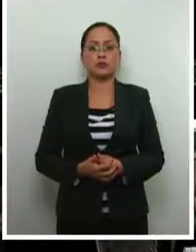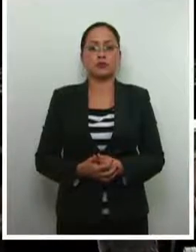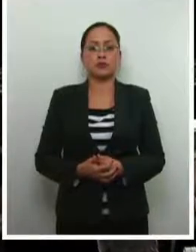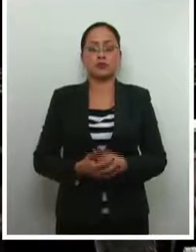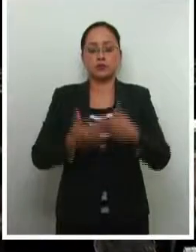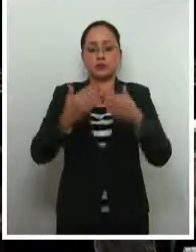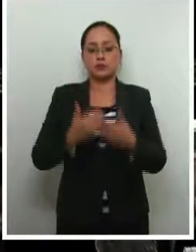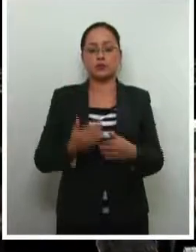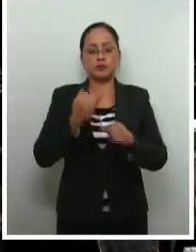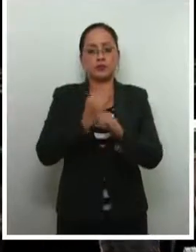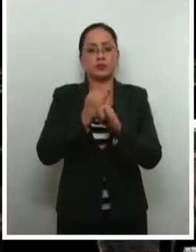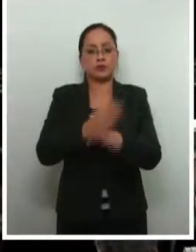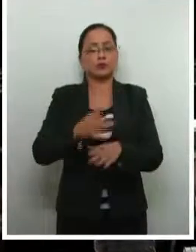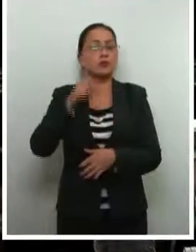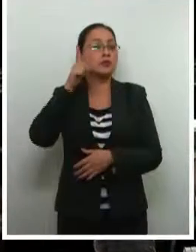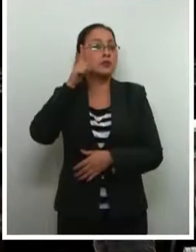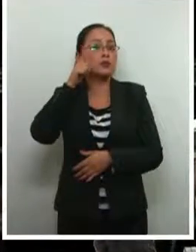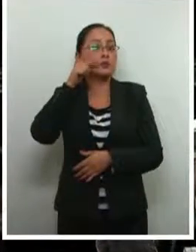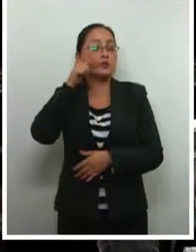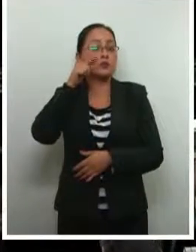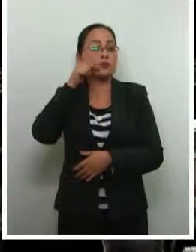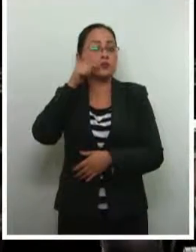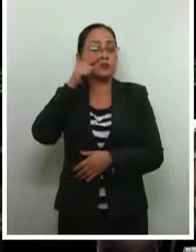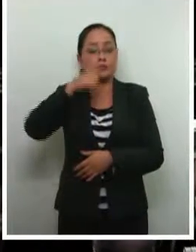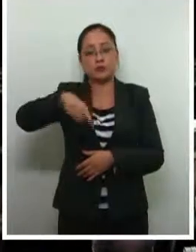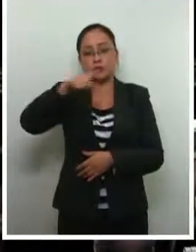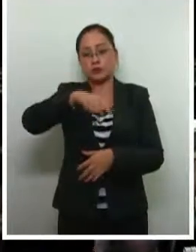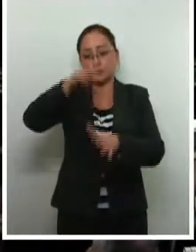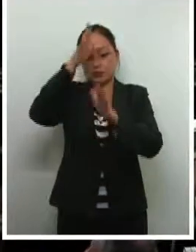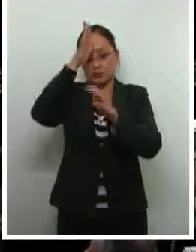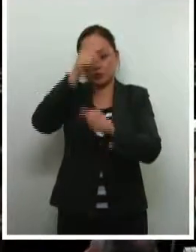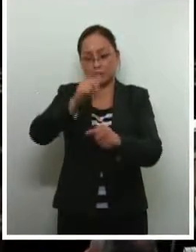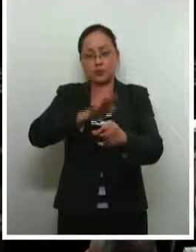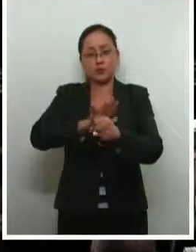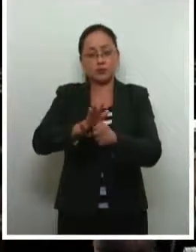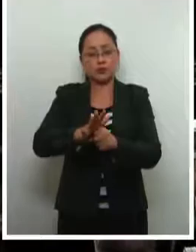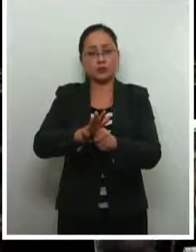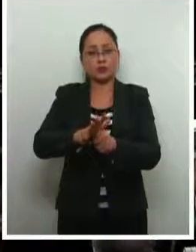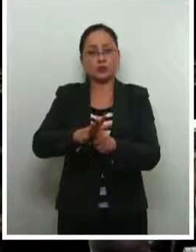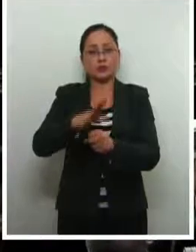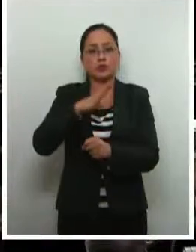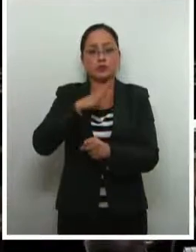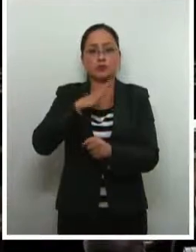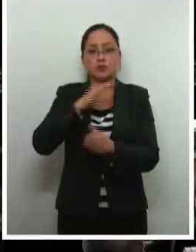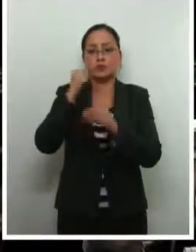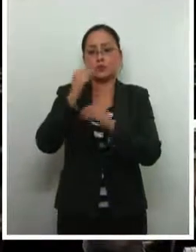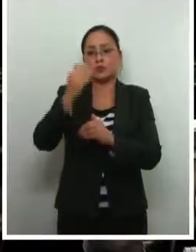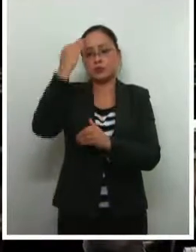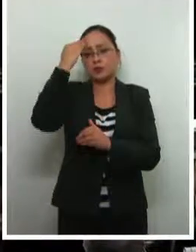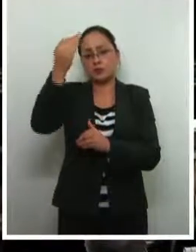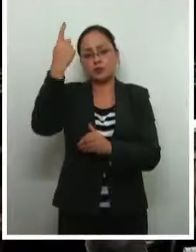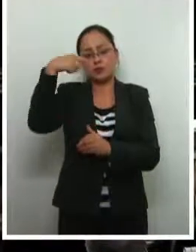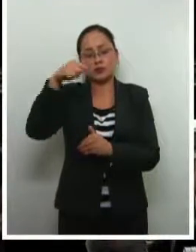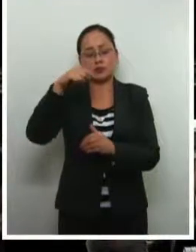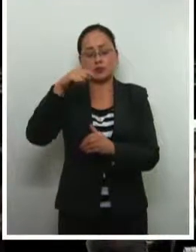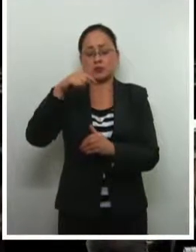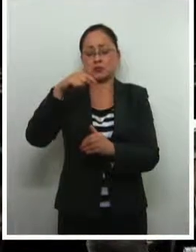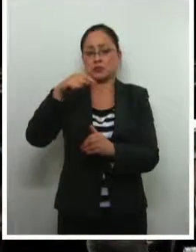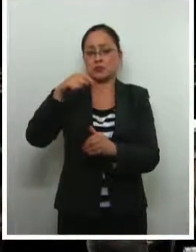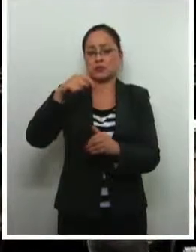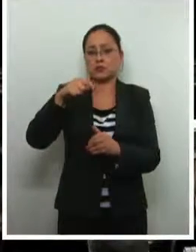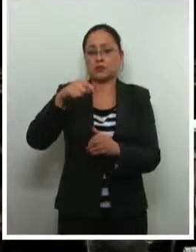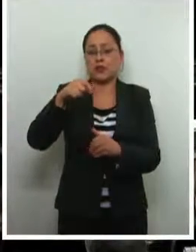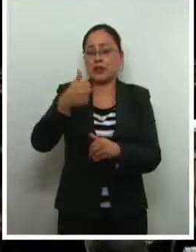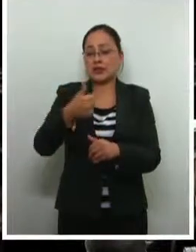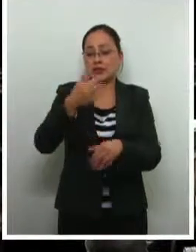Otro informe. Mañana, como lo habíamos acordado, se vence el plazo, el término a las